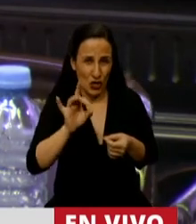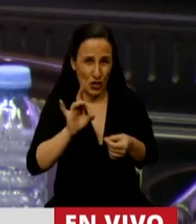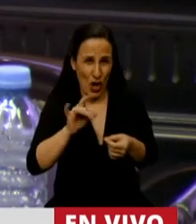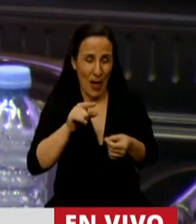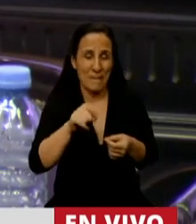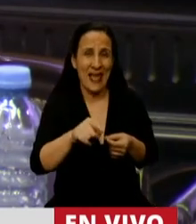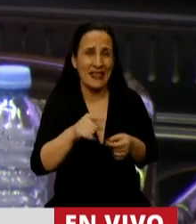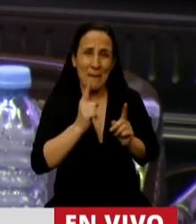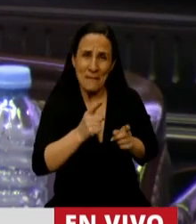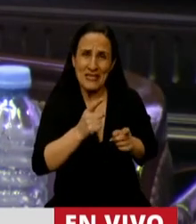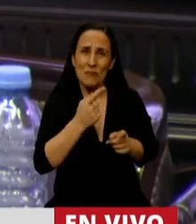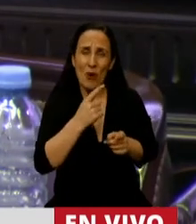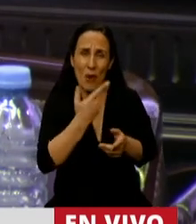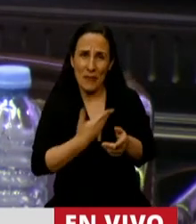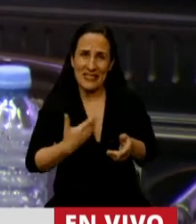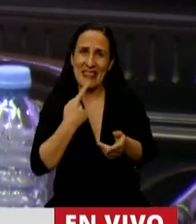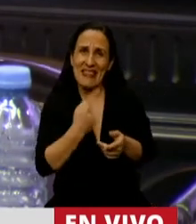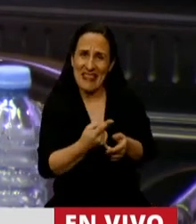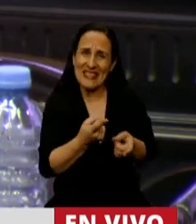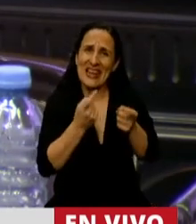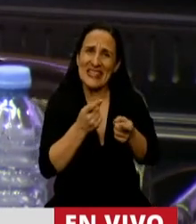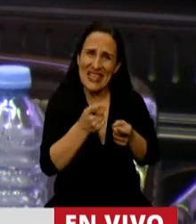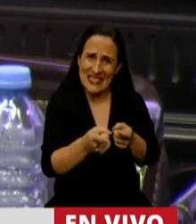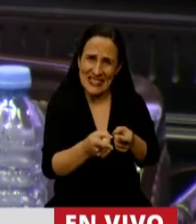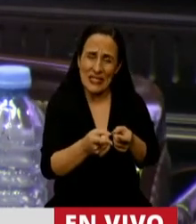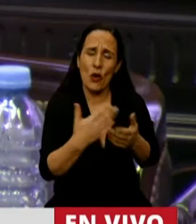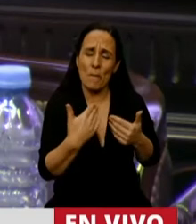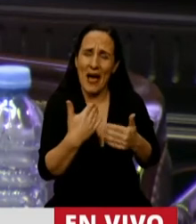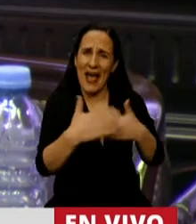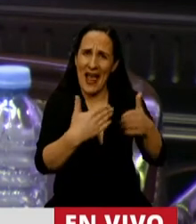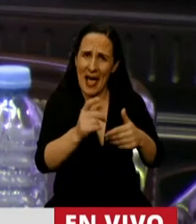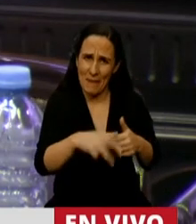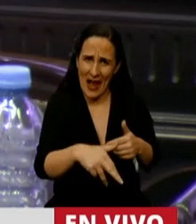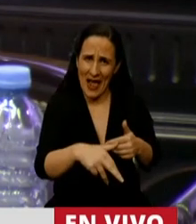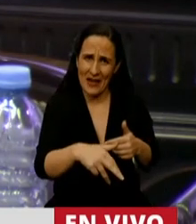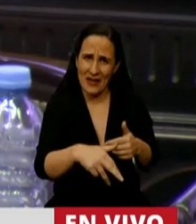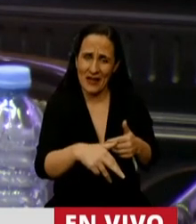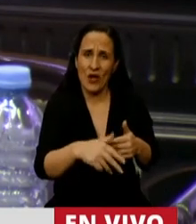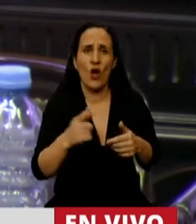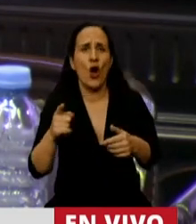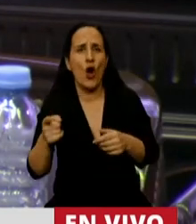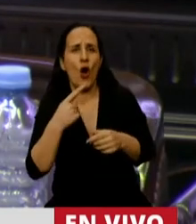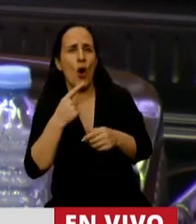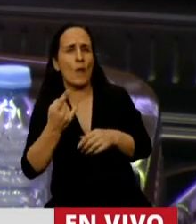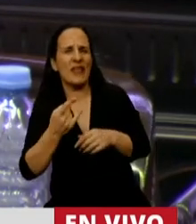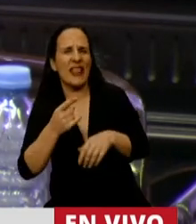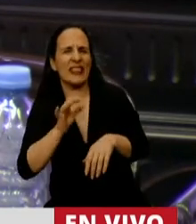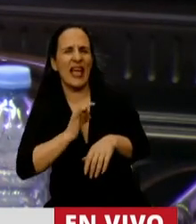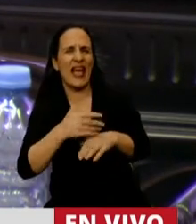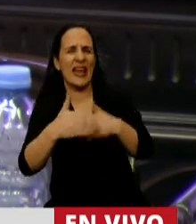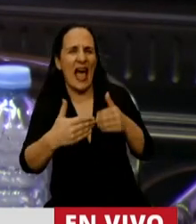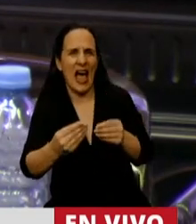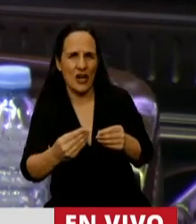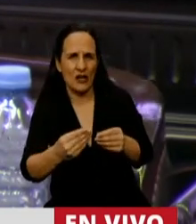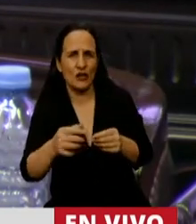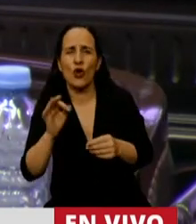según los números del mismo presidente necesita para poder llevarlo a cabo o nos mienten en el plazo de ejecución o nos mienten en que no